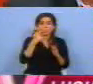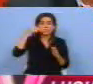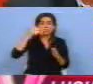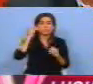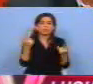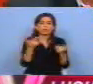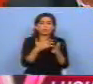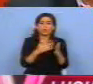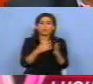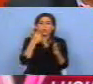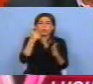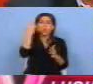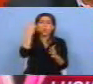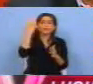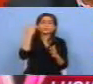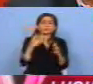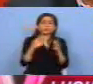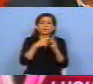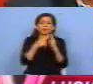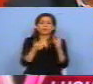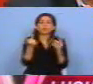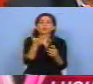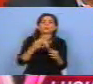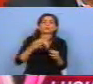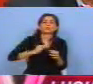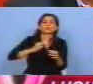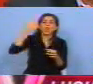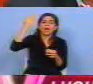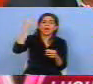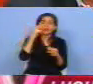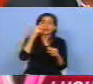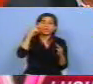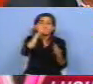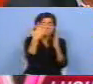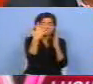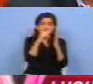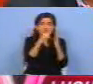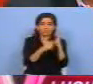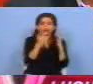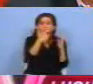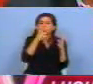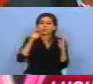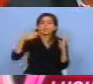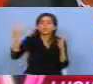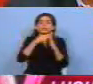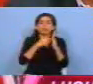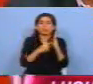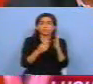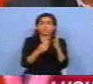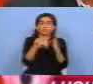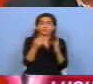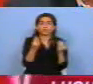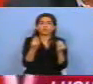Lucho Avilés que no ves cinco puntos de rating juntos Cuántos años hace 5 minutos cómo te reís del rting de los demás desde